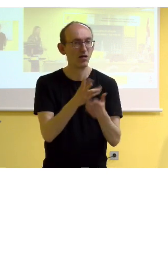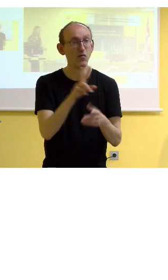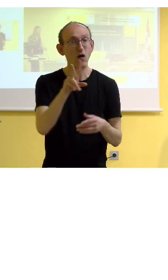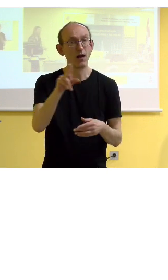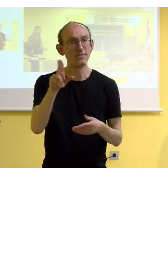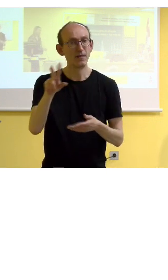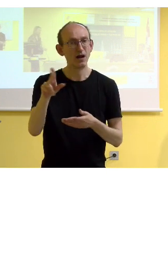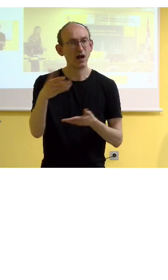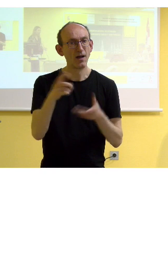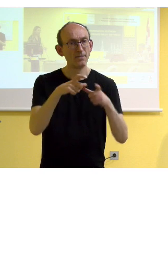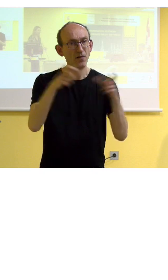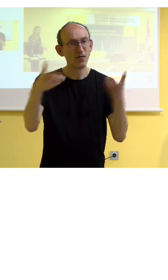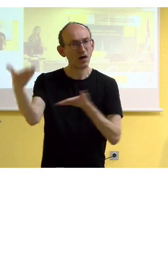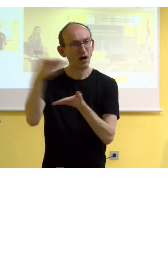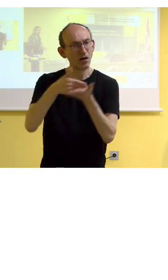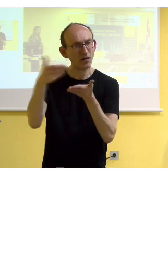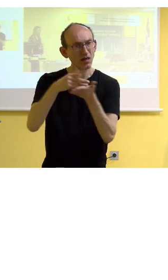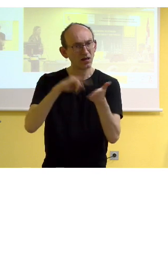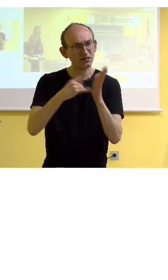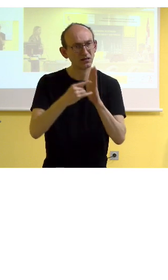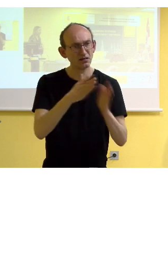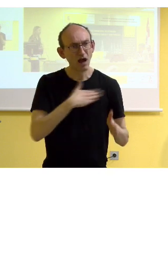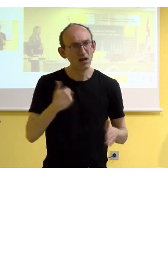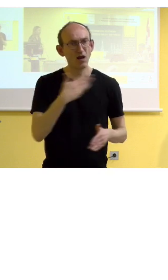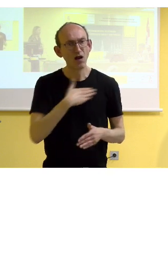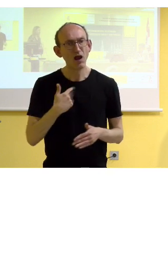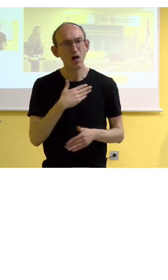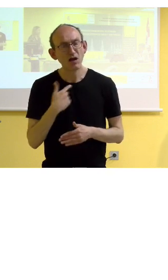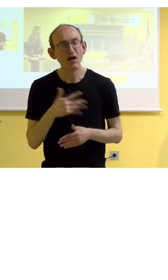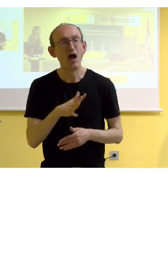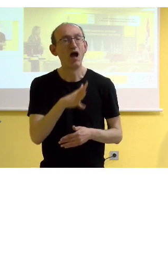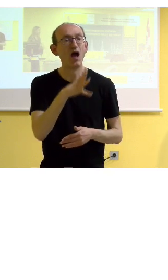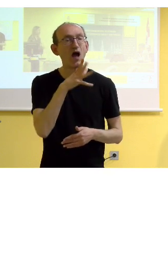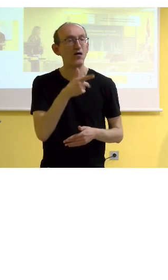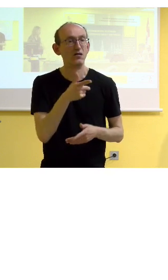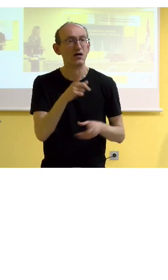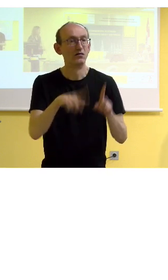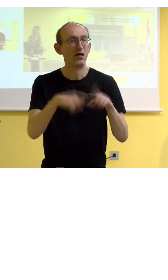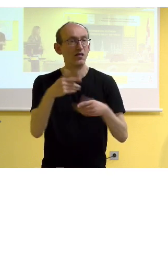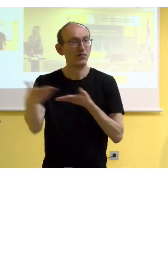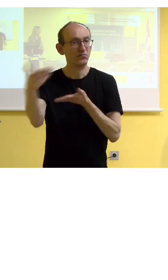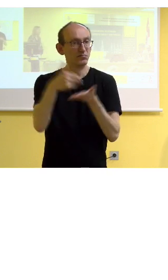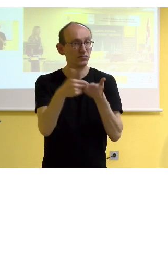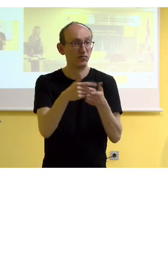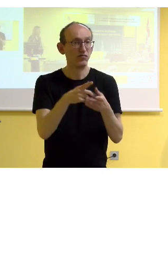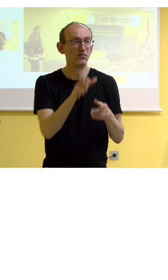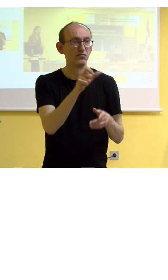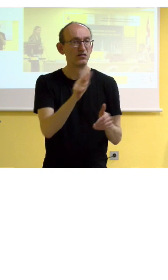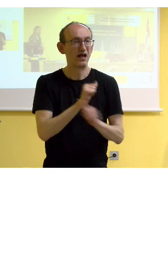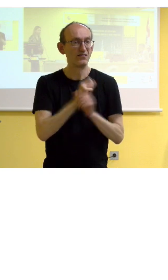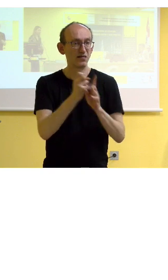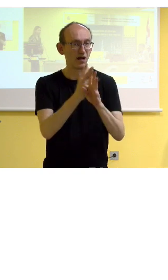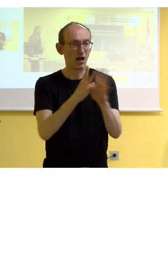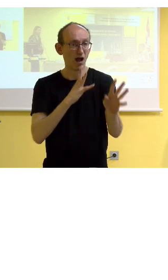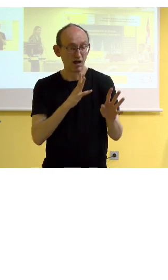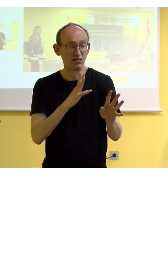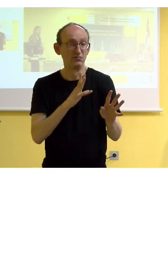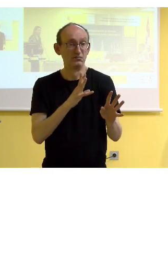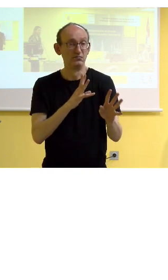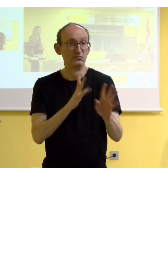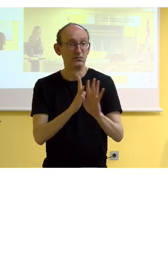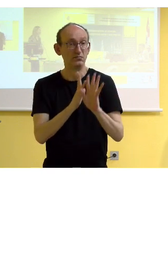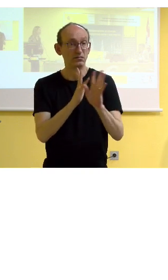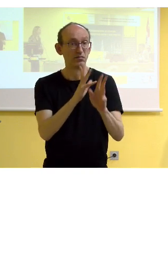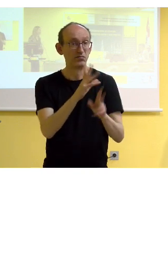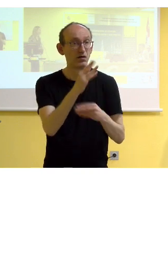que demandaban el acceso a estas técnicas, y ahora se hacen a demanda, o sea, hay lista de espera, pero vamos haciendo las que van